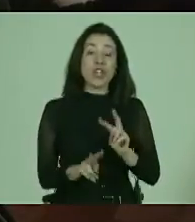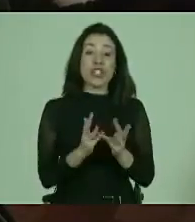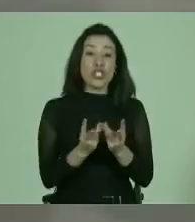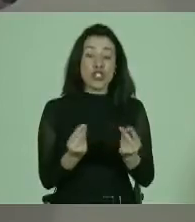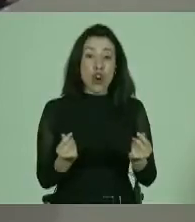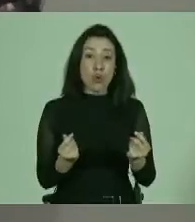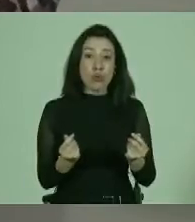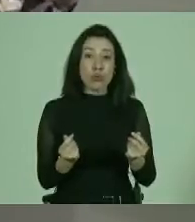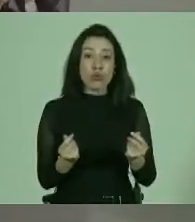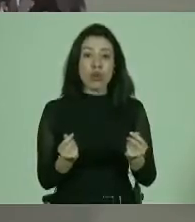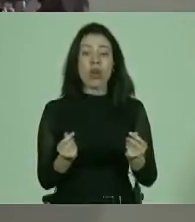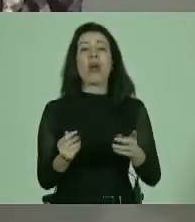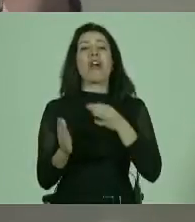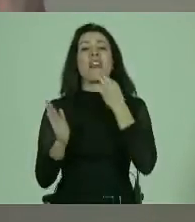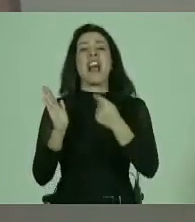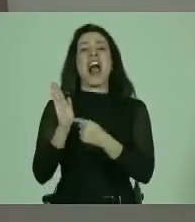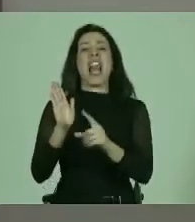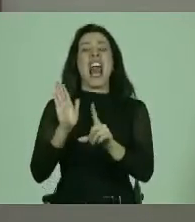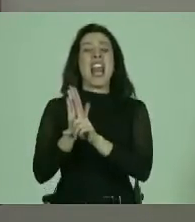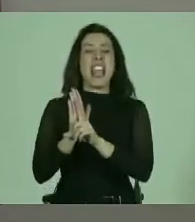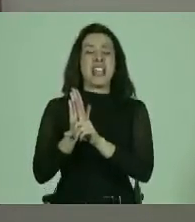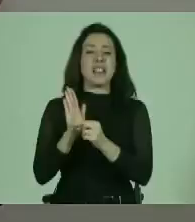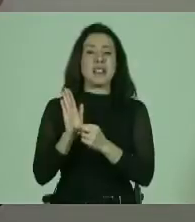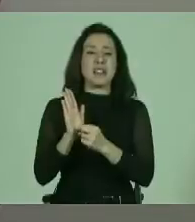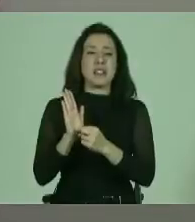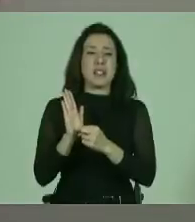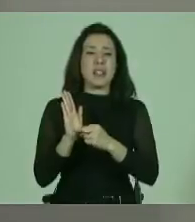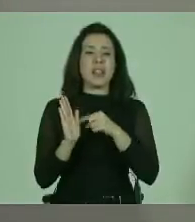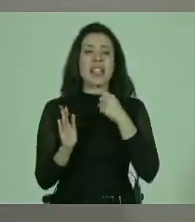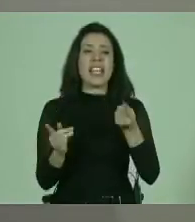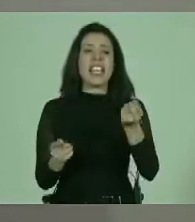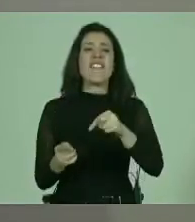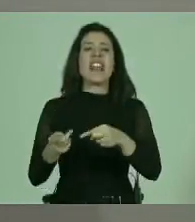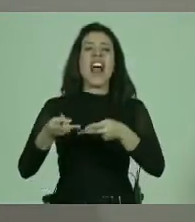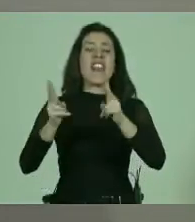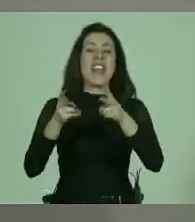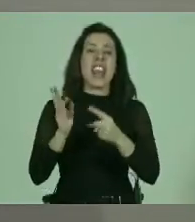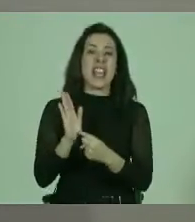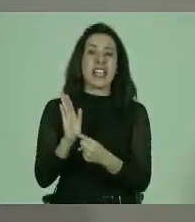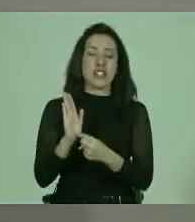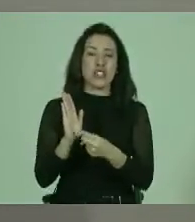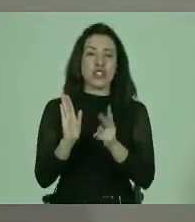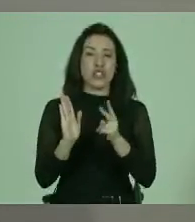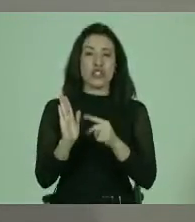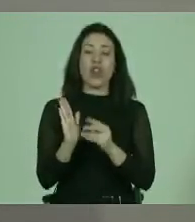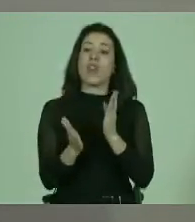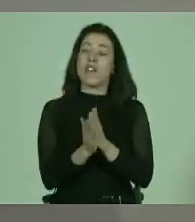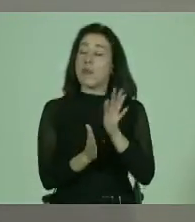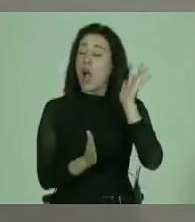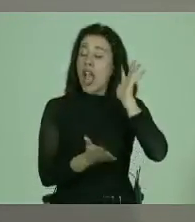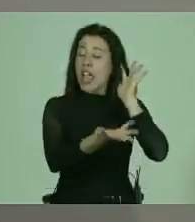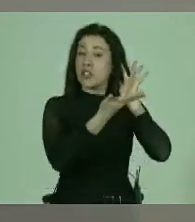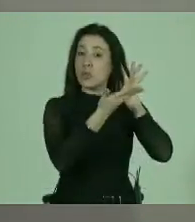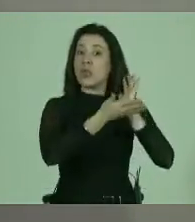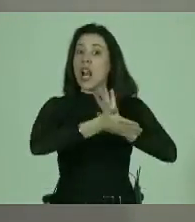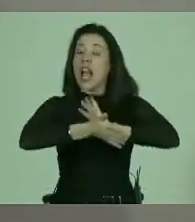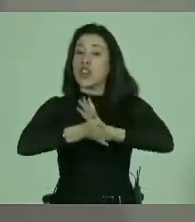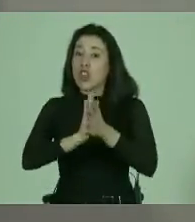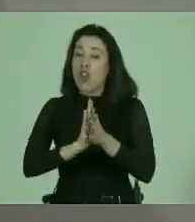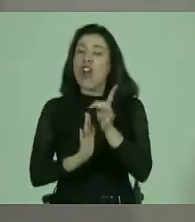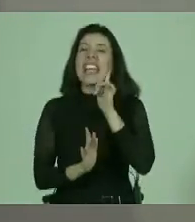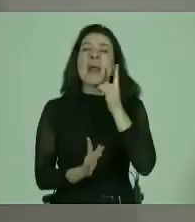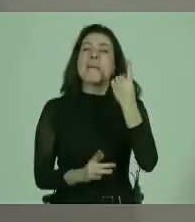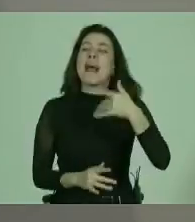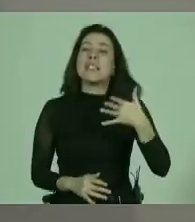hacia fuera ya lo diga la ley que venga papá derecho lo que tenemos es que oír todas las voces y que mejores voces